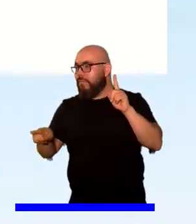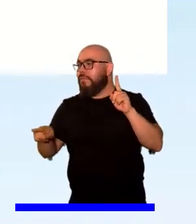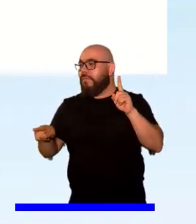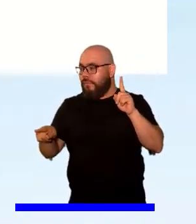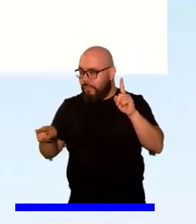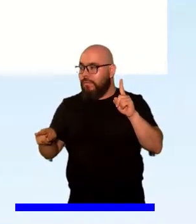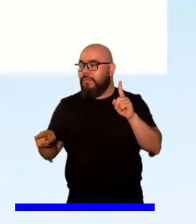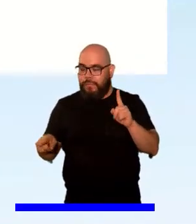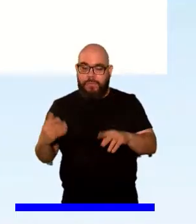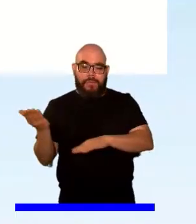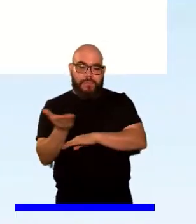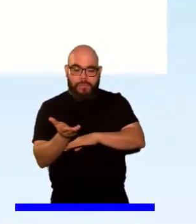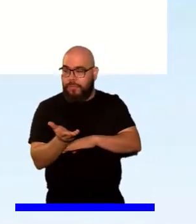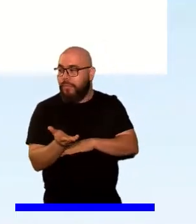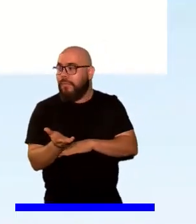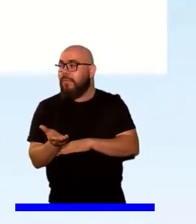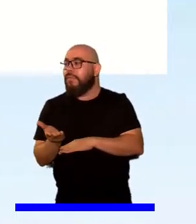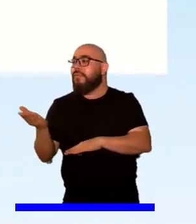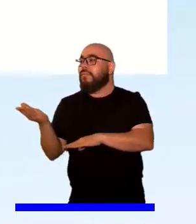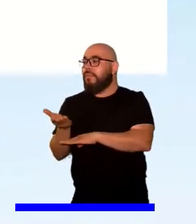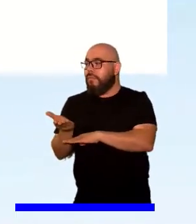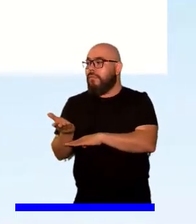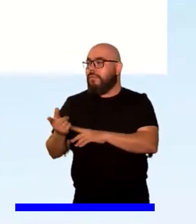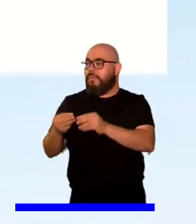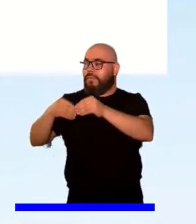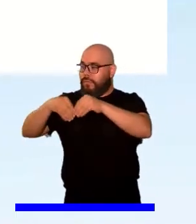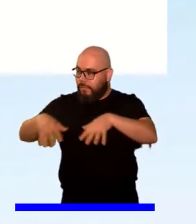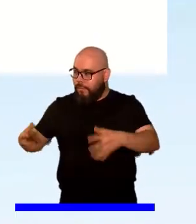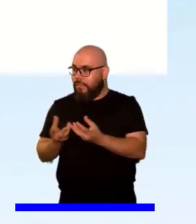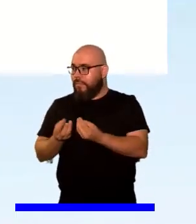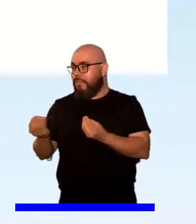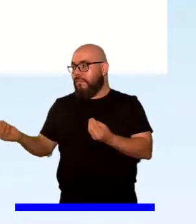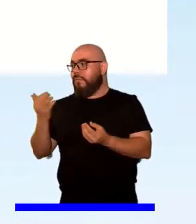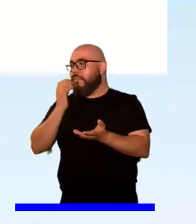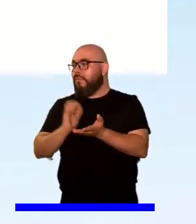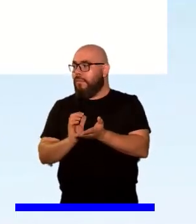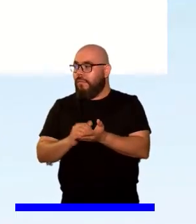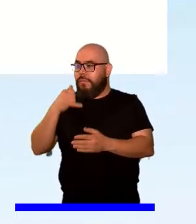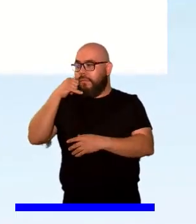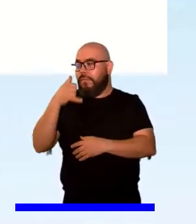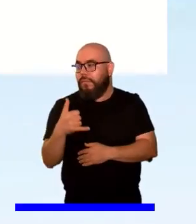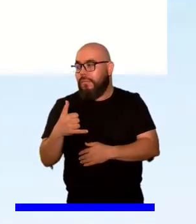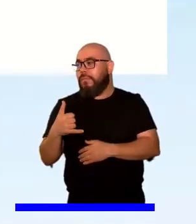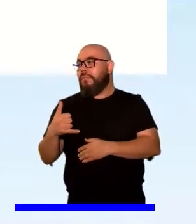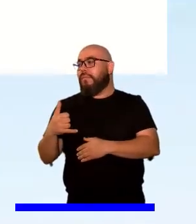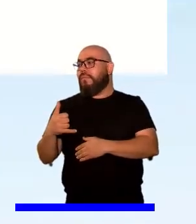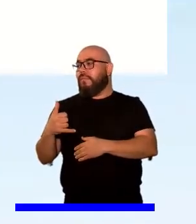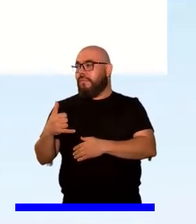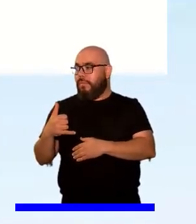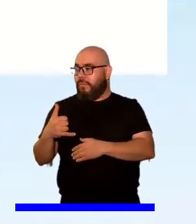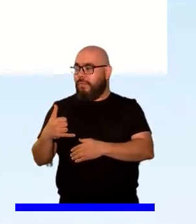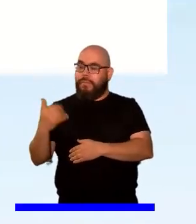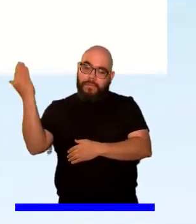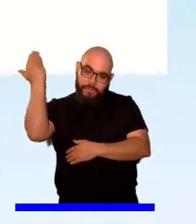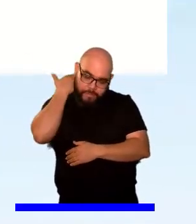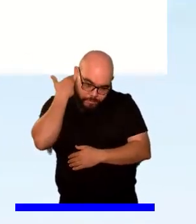de la parte de facturación. Y la parte de facturación también puede tener sus hijos. Por si de pronto yo estoy llamando es porque ya me están quitando el